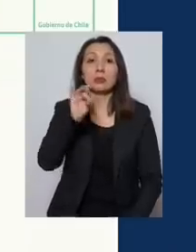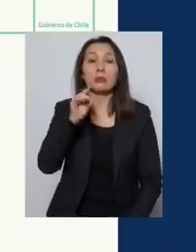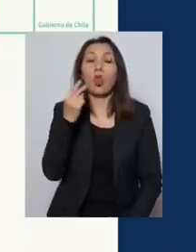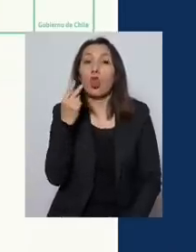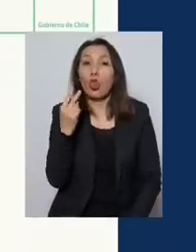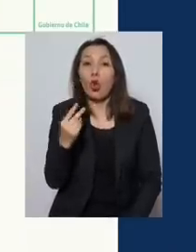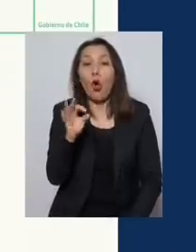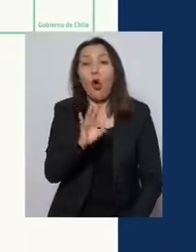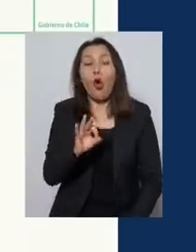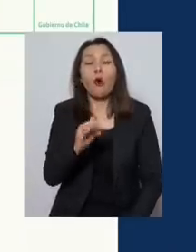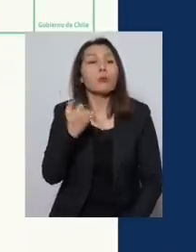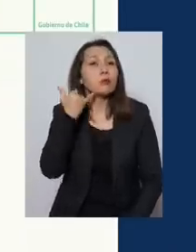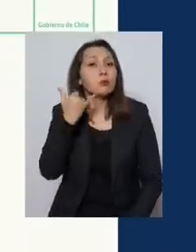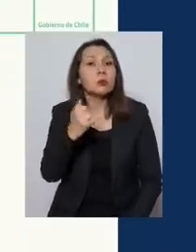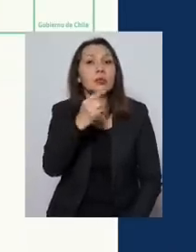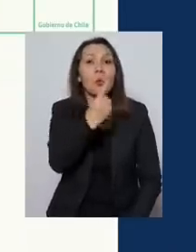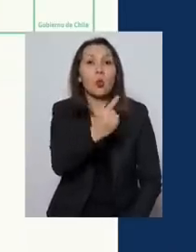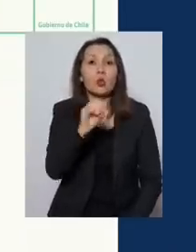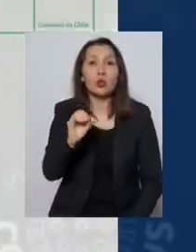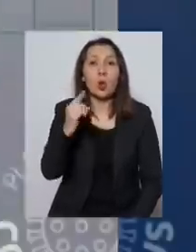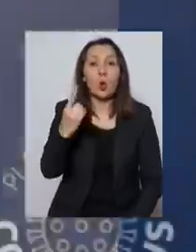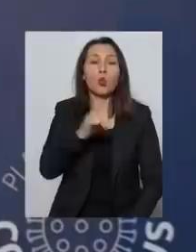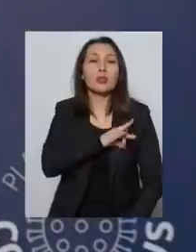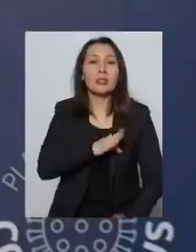o a través del 101 de Chilatiende.